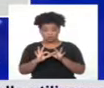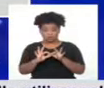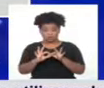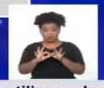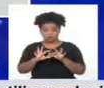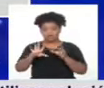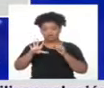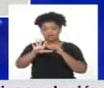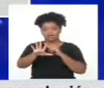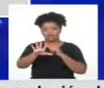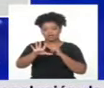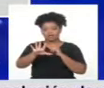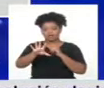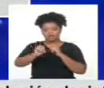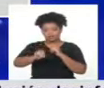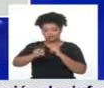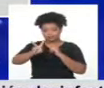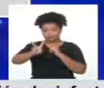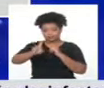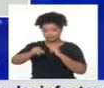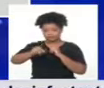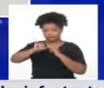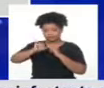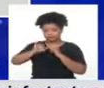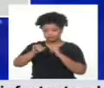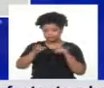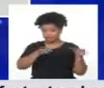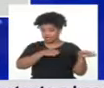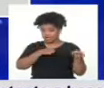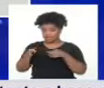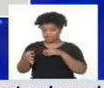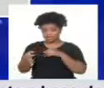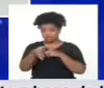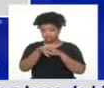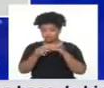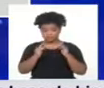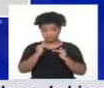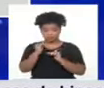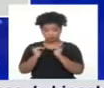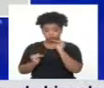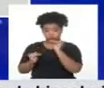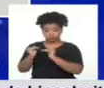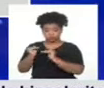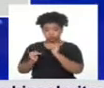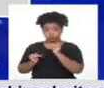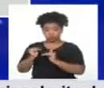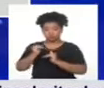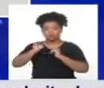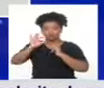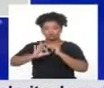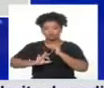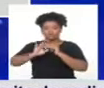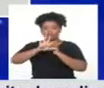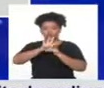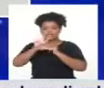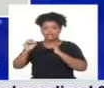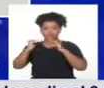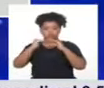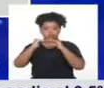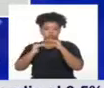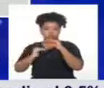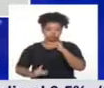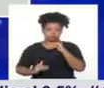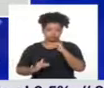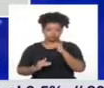502,6 y el resto de los municipios con tasas de incidencia por debajo de 500, pero por encima